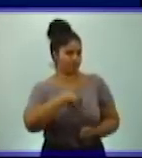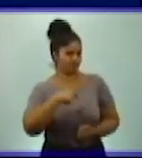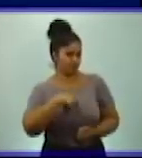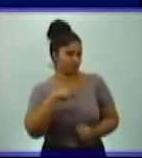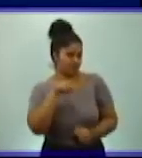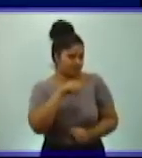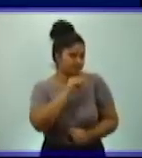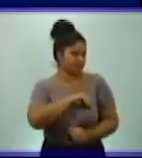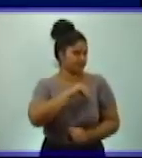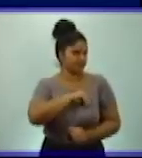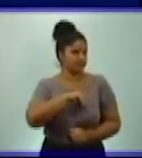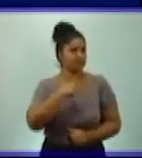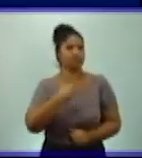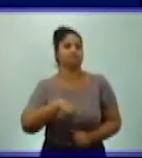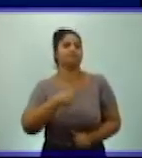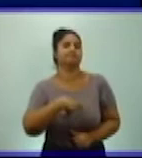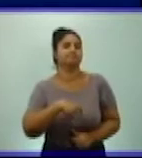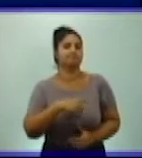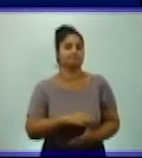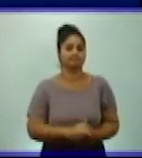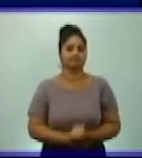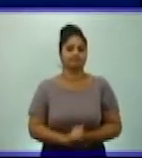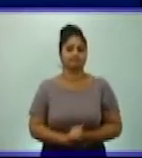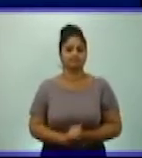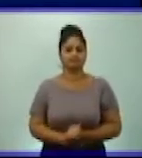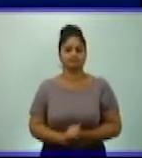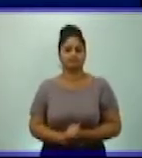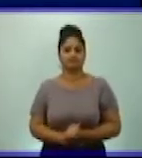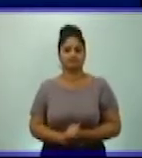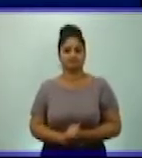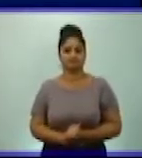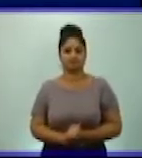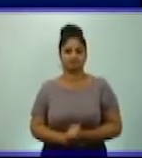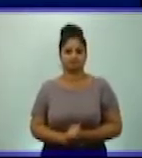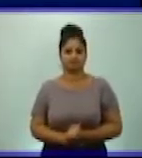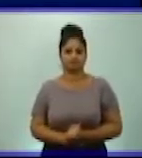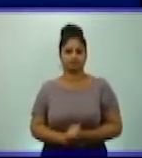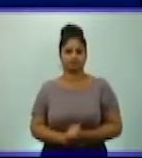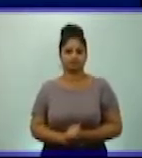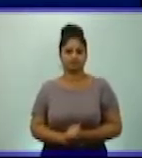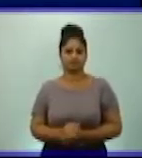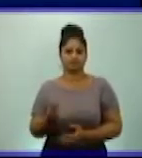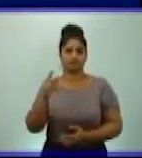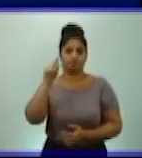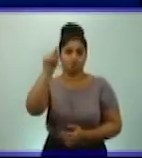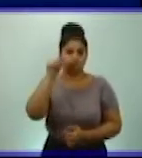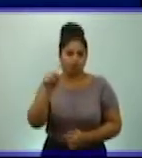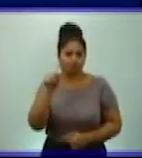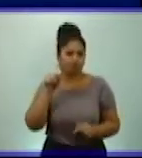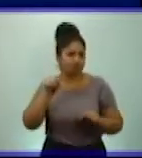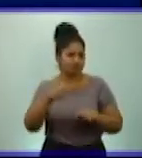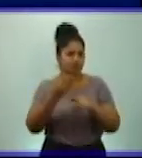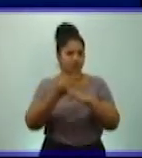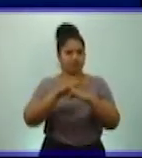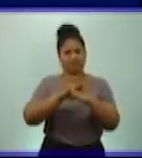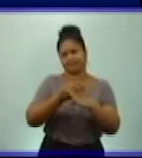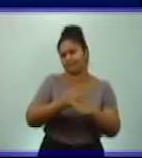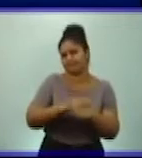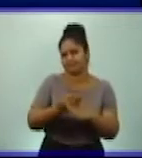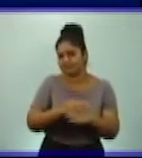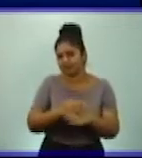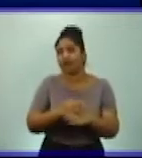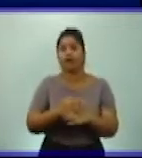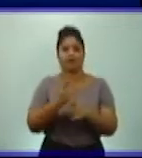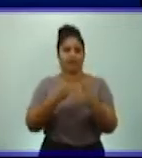tanto, los dos puntos develan la esencia de esta retórica. Fíjense cómo este elemento, que es un elemento ortográfico,